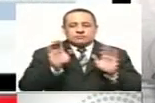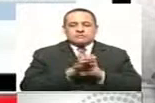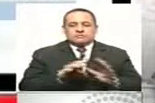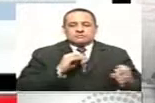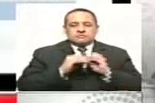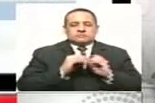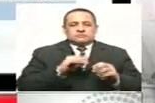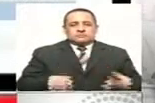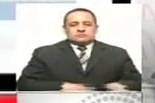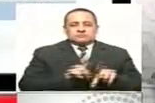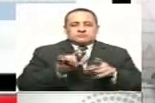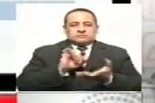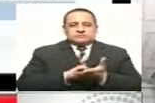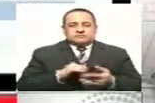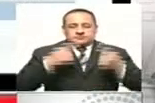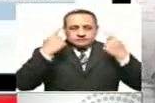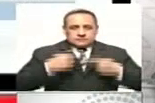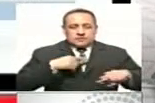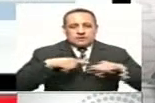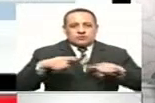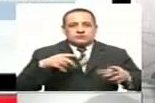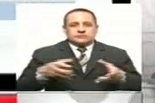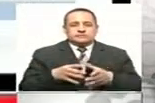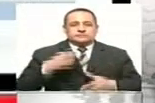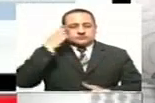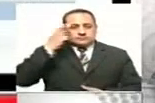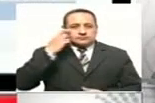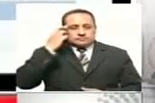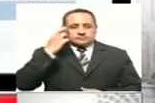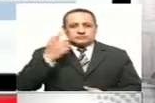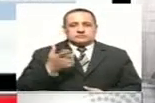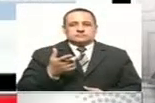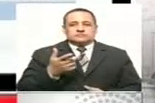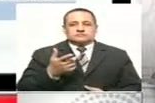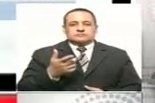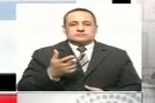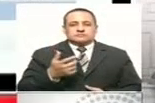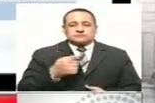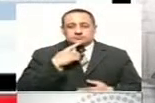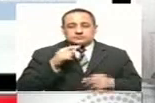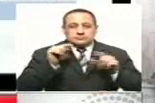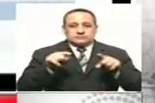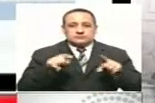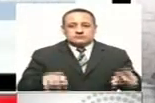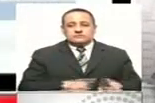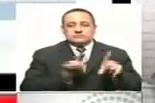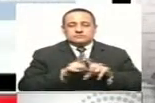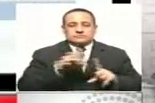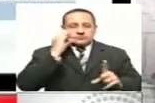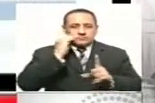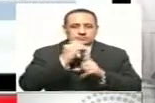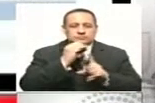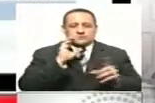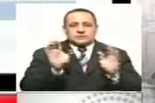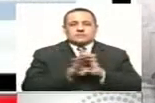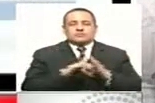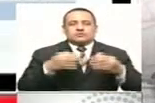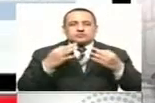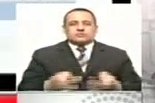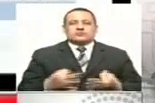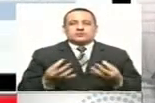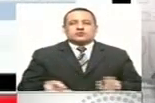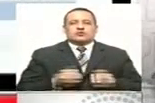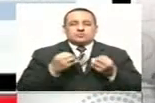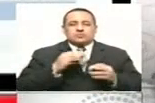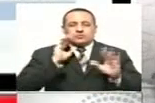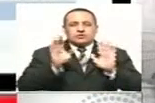con coordinación de políticas y ahí los objetivos concretos son, por